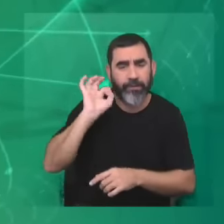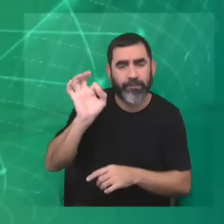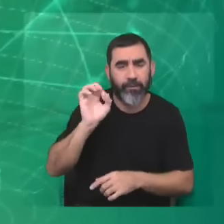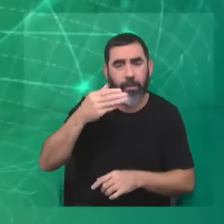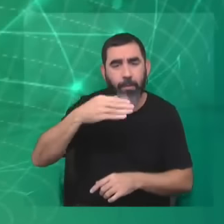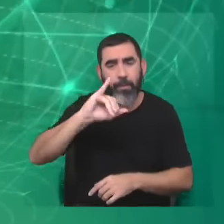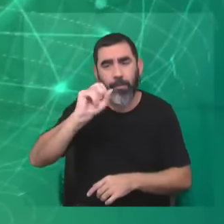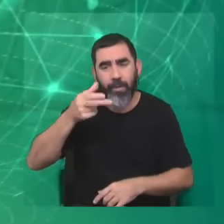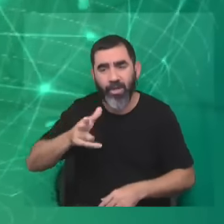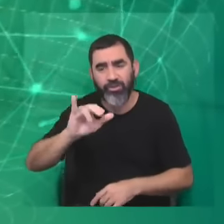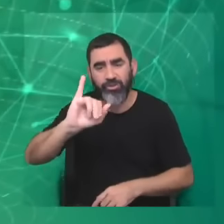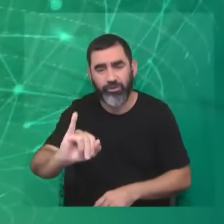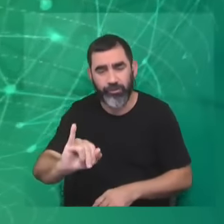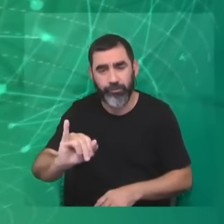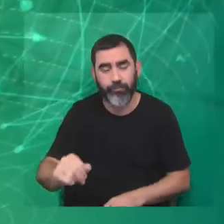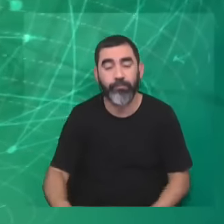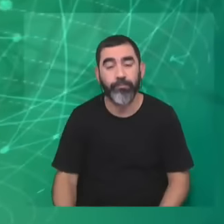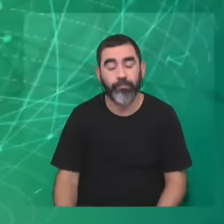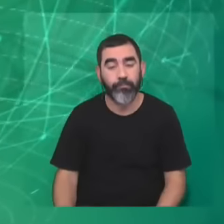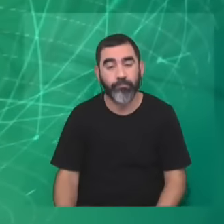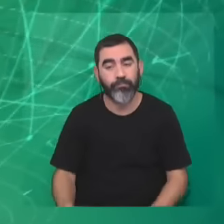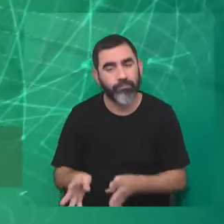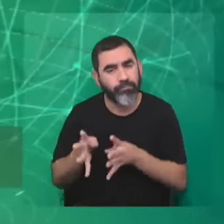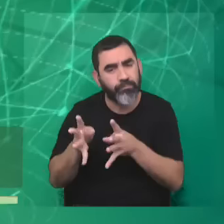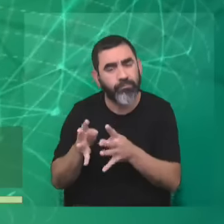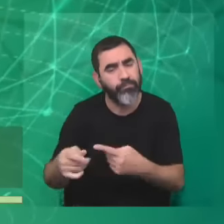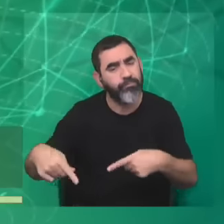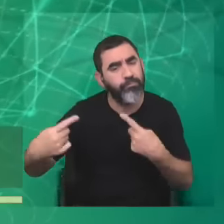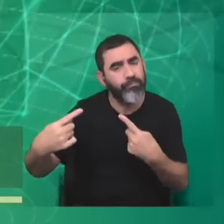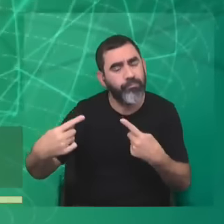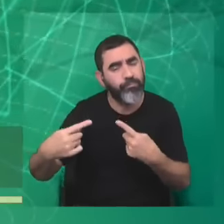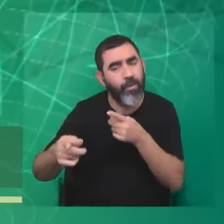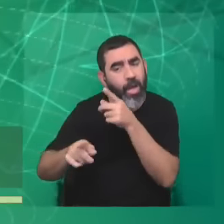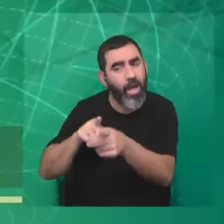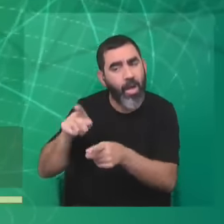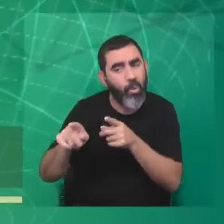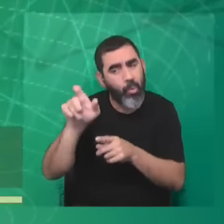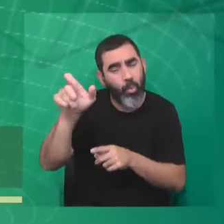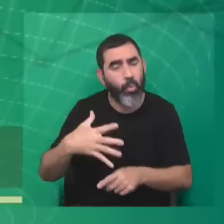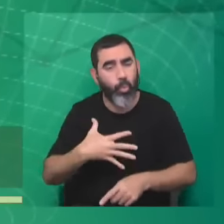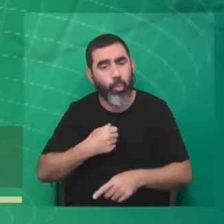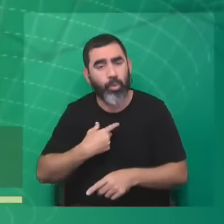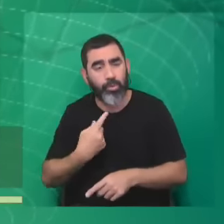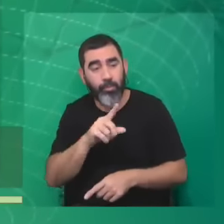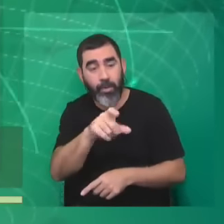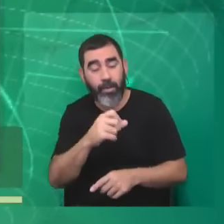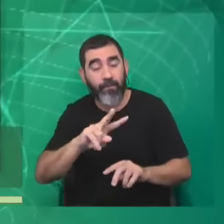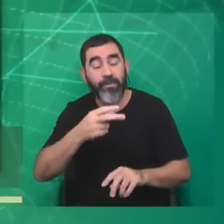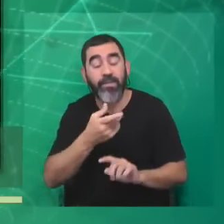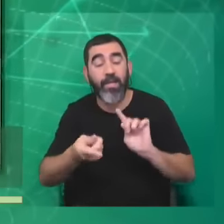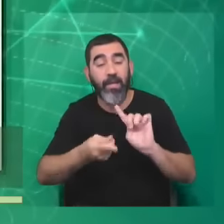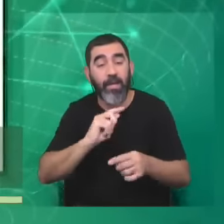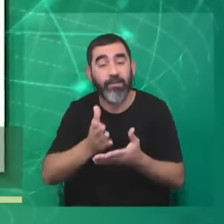del partido Nacional Graciela Bianchi y la desafió a debatir públicamente sobre la acusación que la nacionalista deslizó sobre la ex vicecanciller